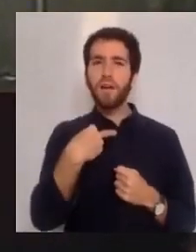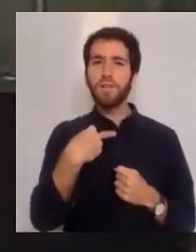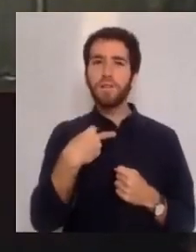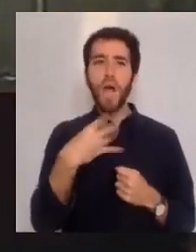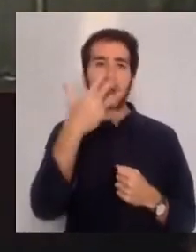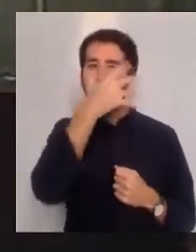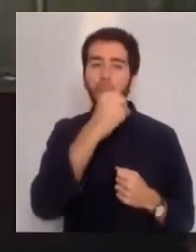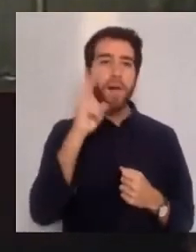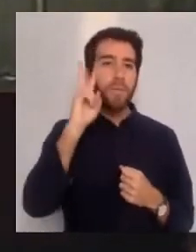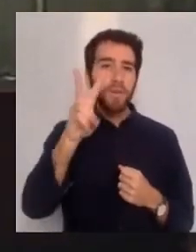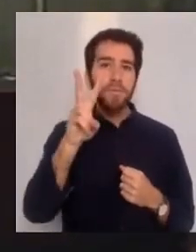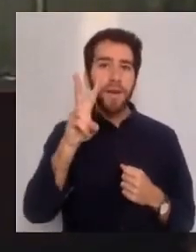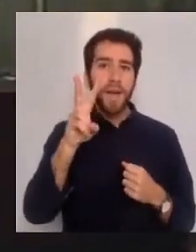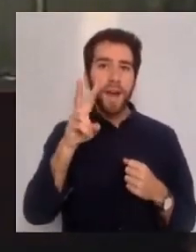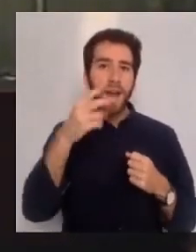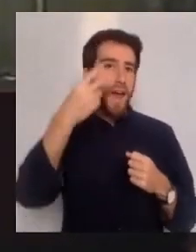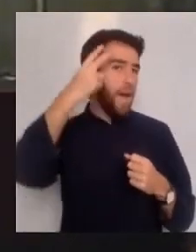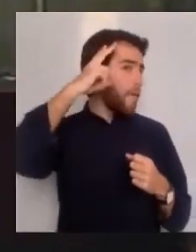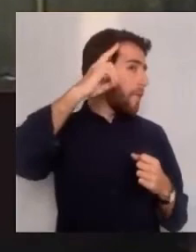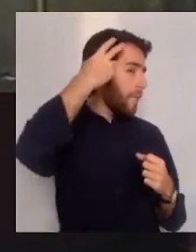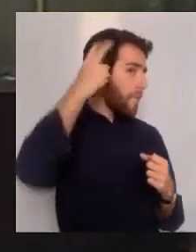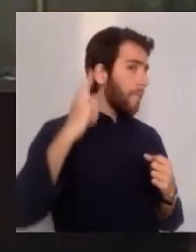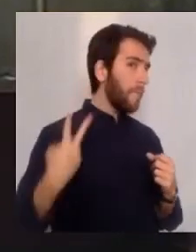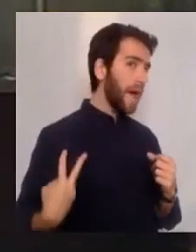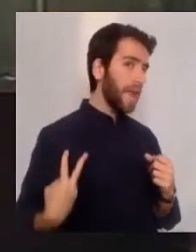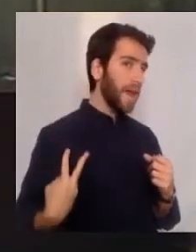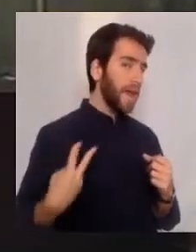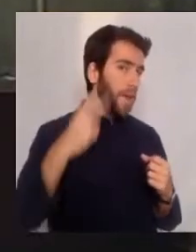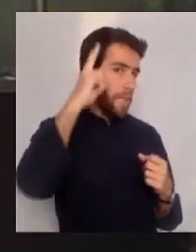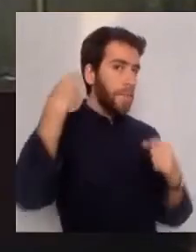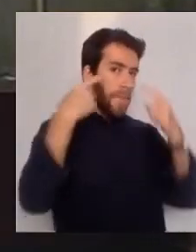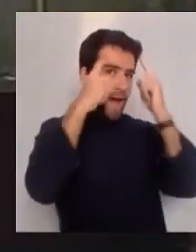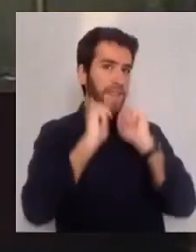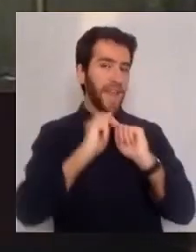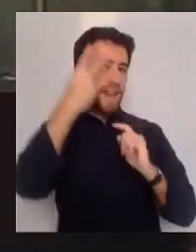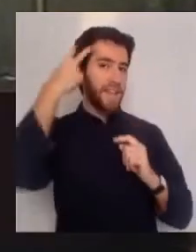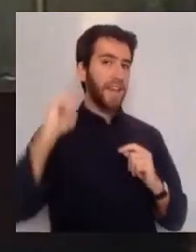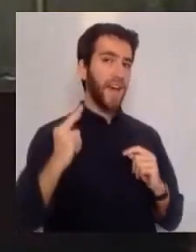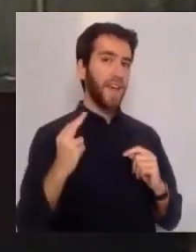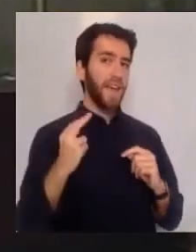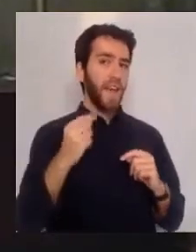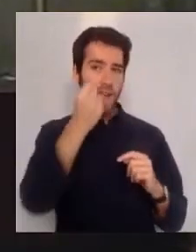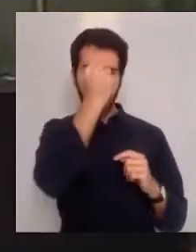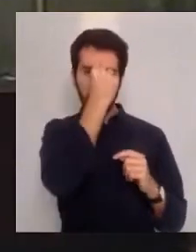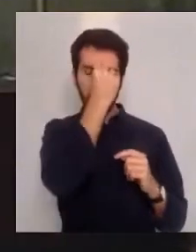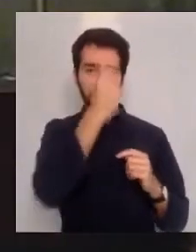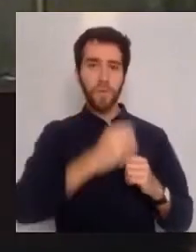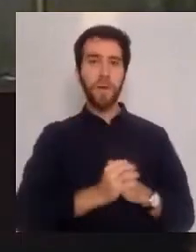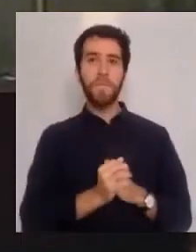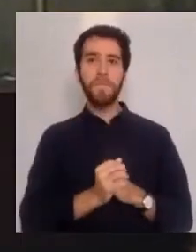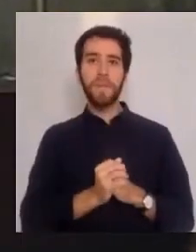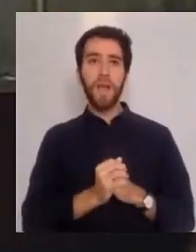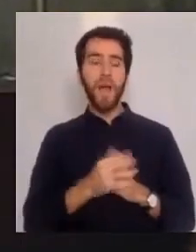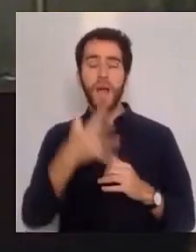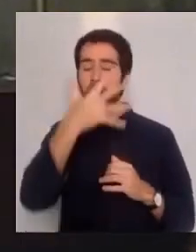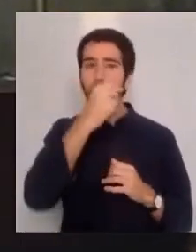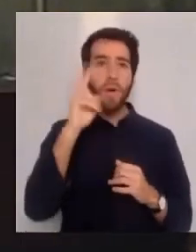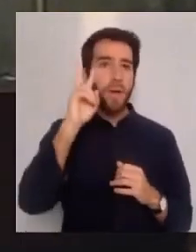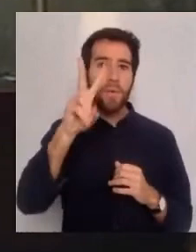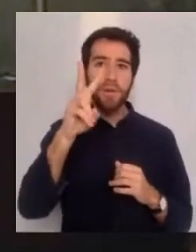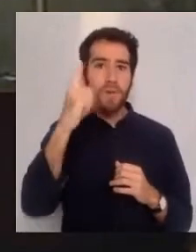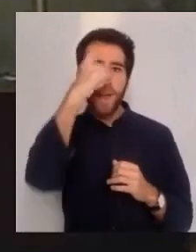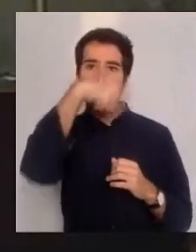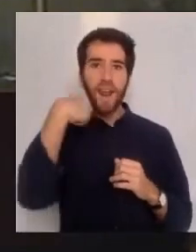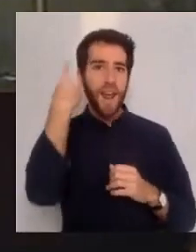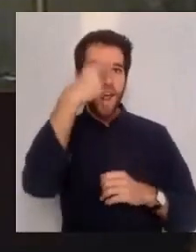Calcuta, en su atención a los más abandonados y descartados de la sociedad, el rostro y la ternura de Dios.